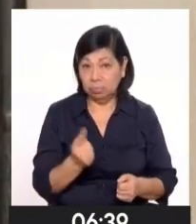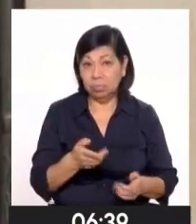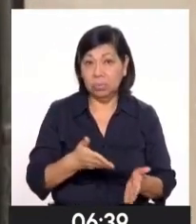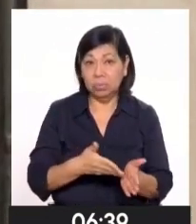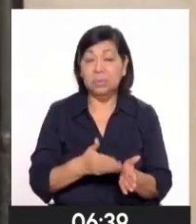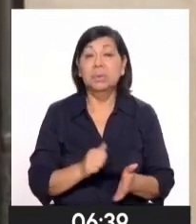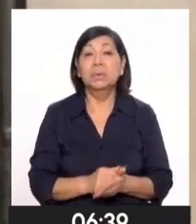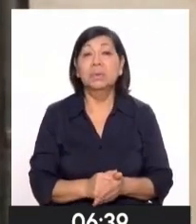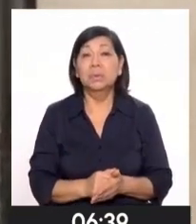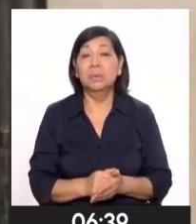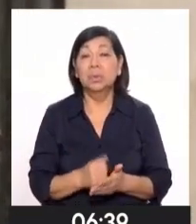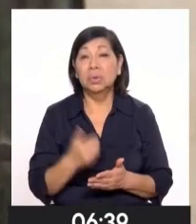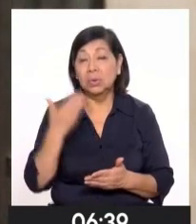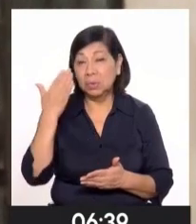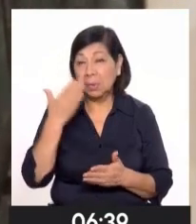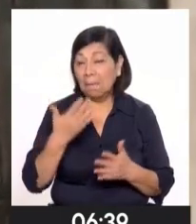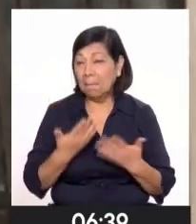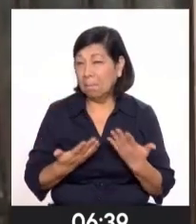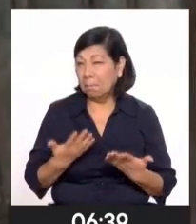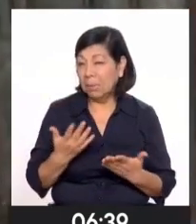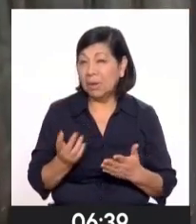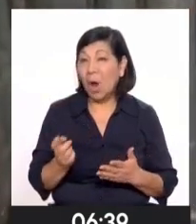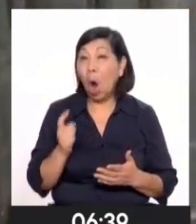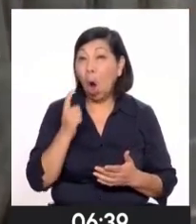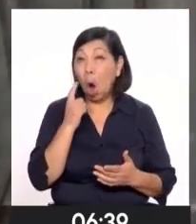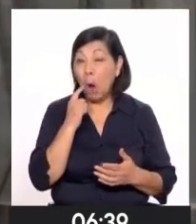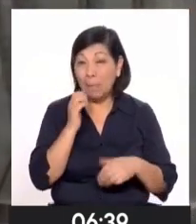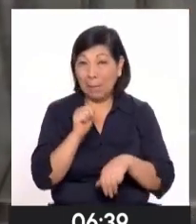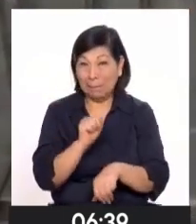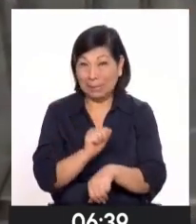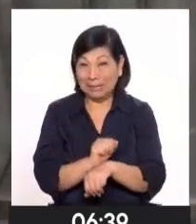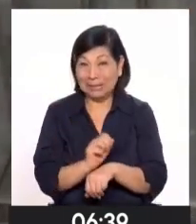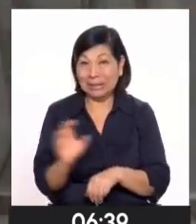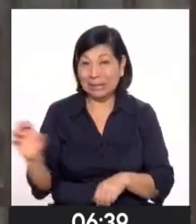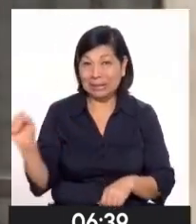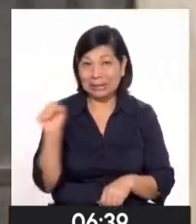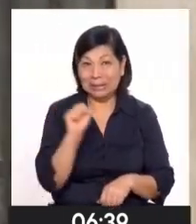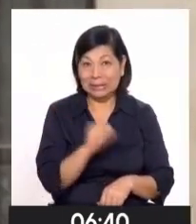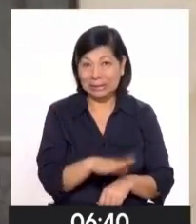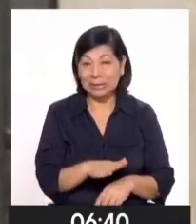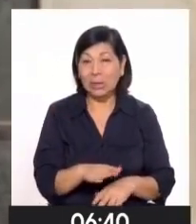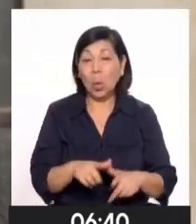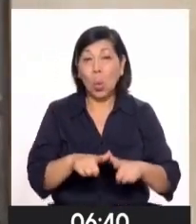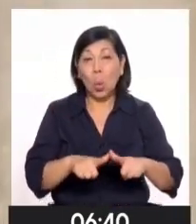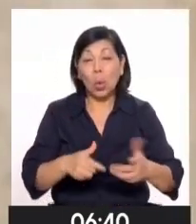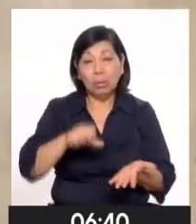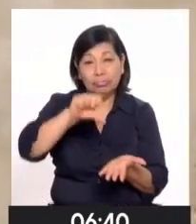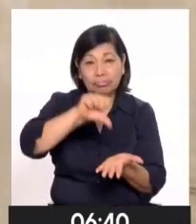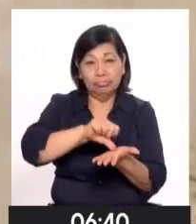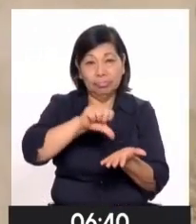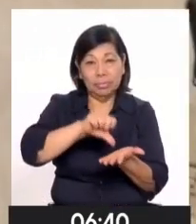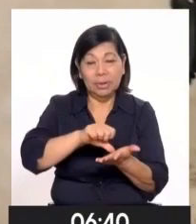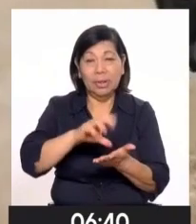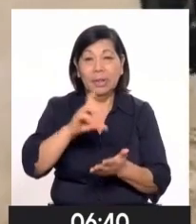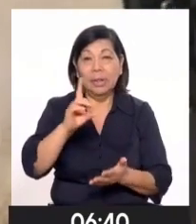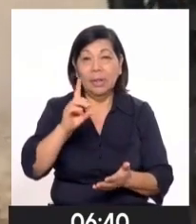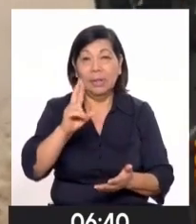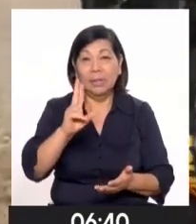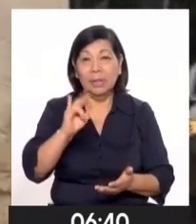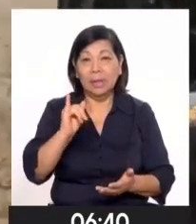lunas polarizadas, el cual al parecer va a trasladar al detenido hasta la sede central de la